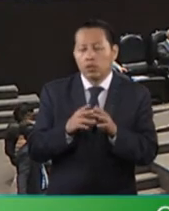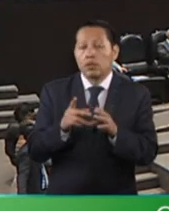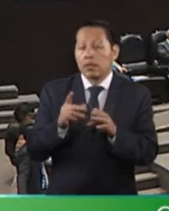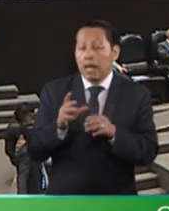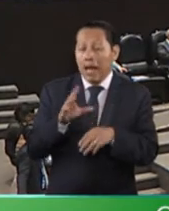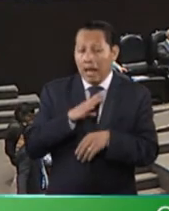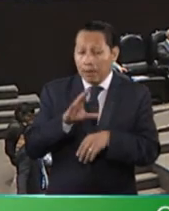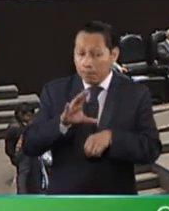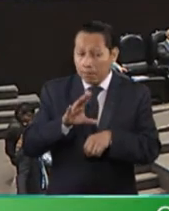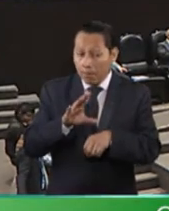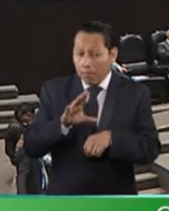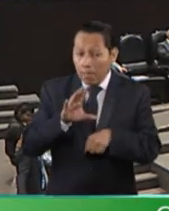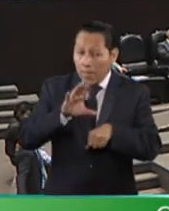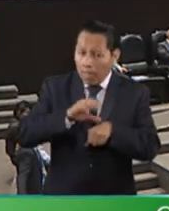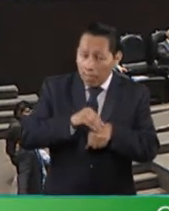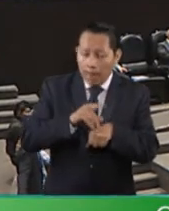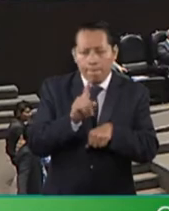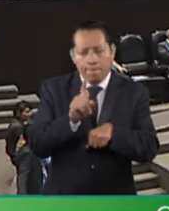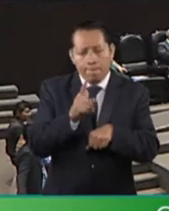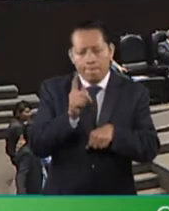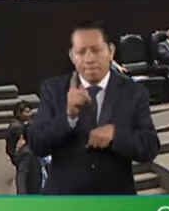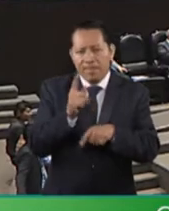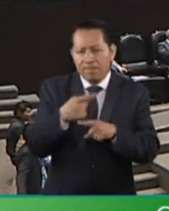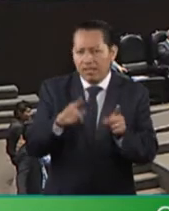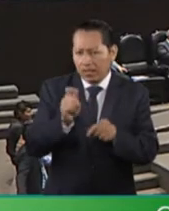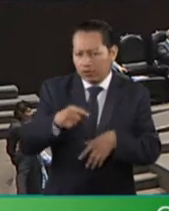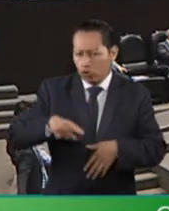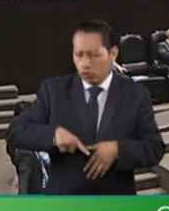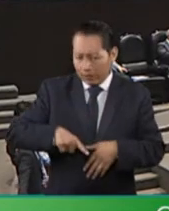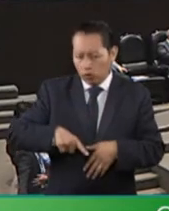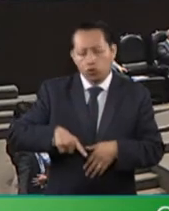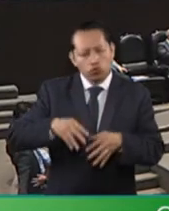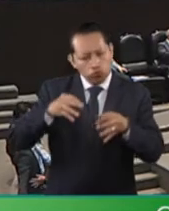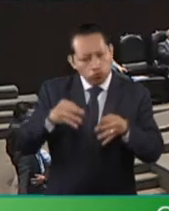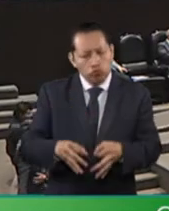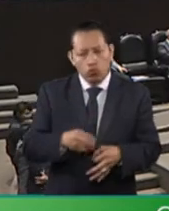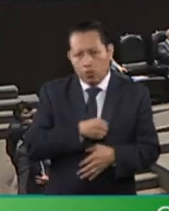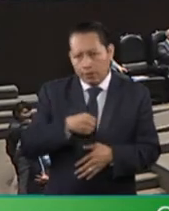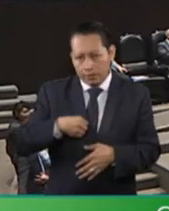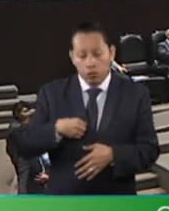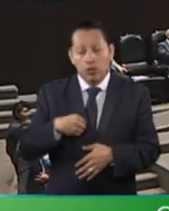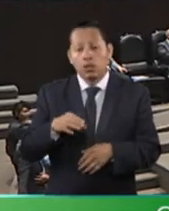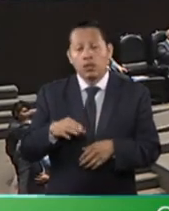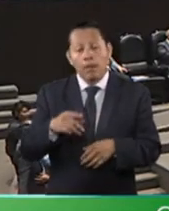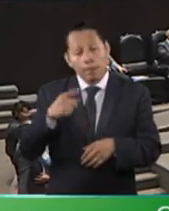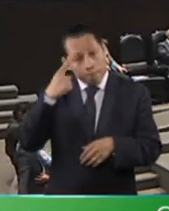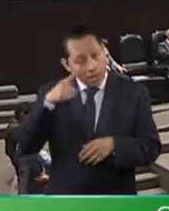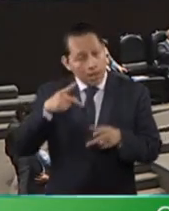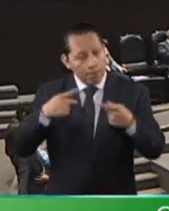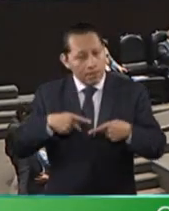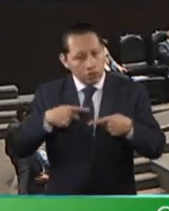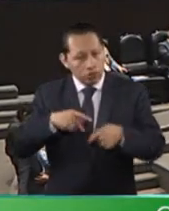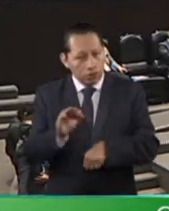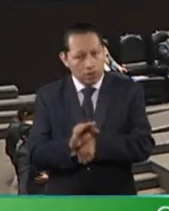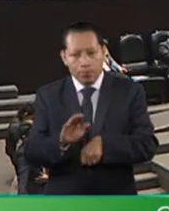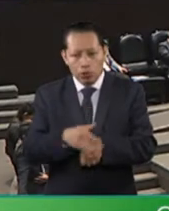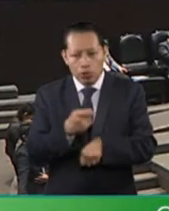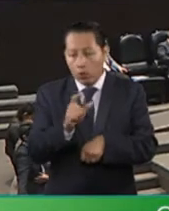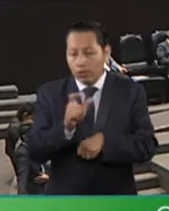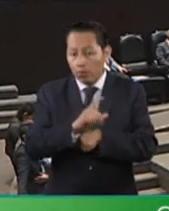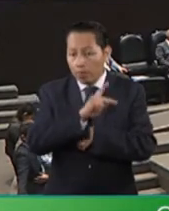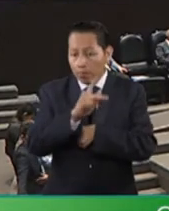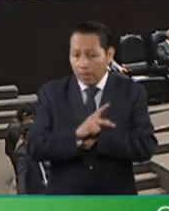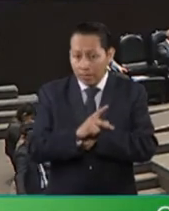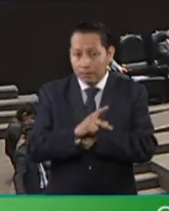concesiones, sino obligaciones del Estado mexicano para que con la gente, porque un país que no asegura